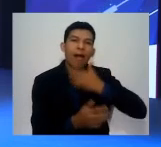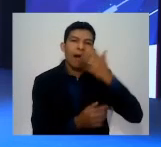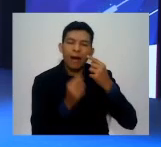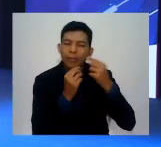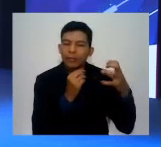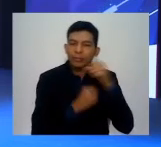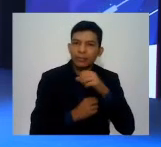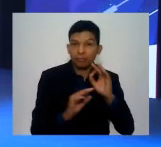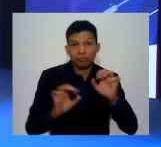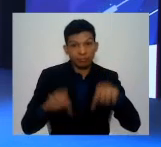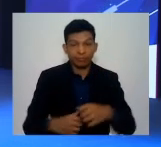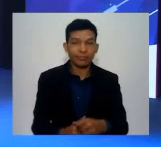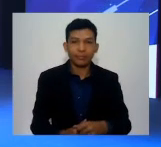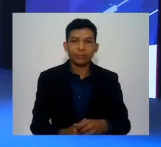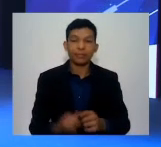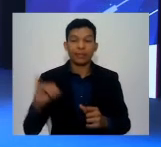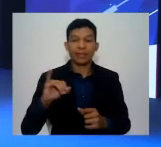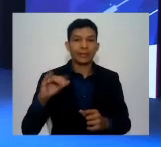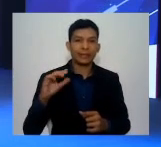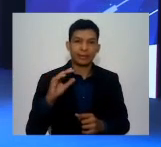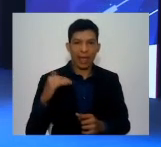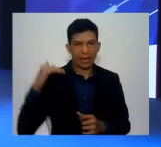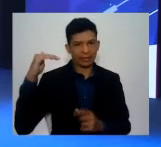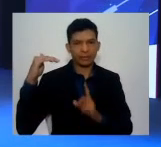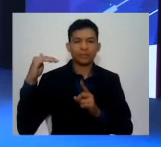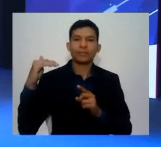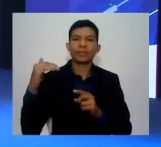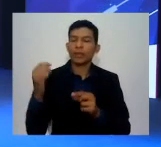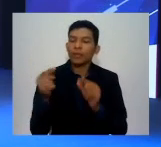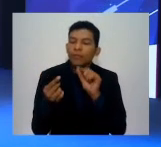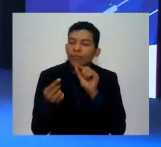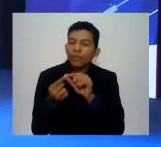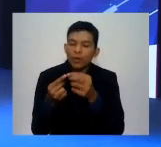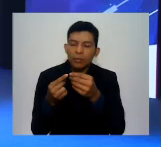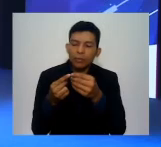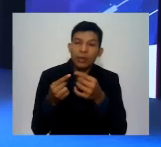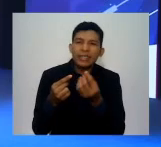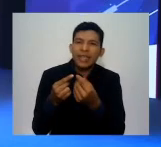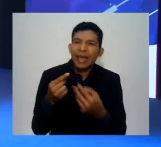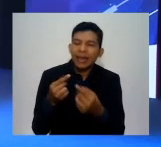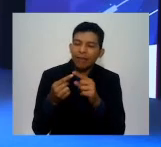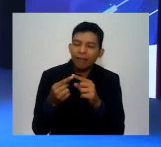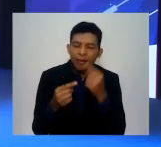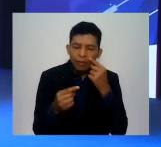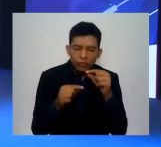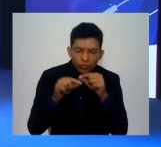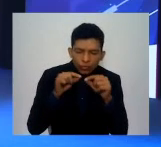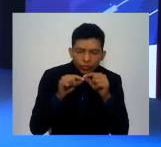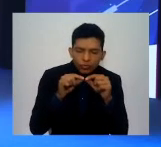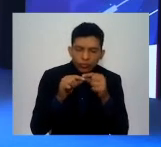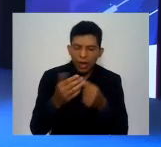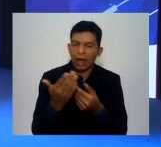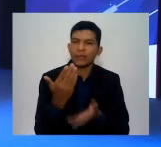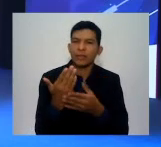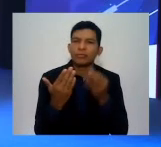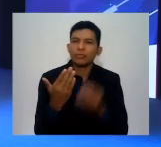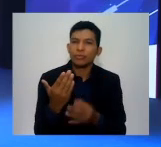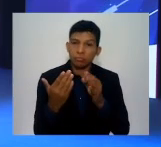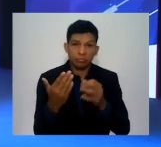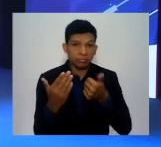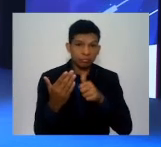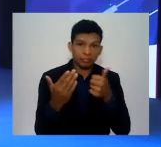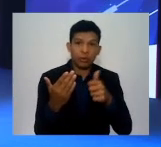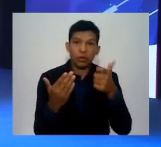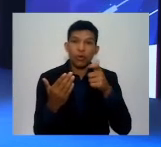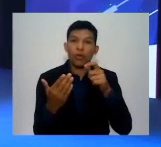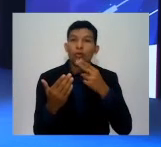la derecha tenemos un medidor de presión arterial muy conocido para las personas hipertensas, probablemente sus